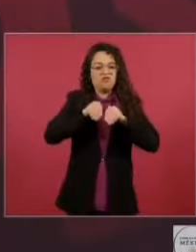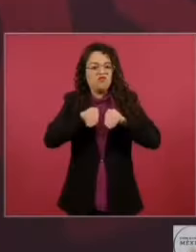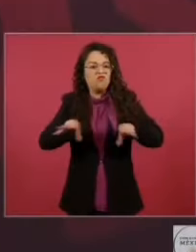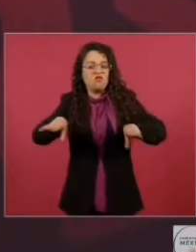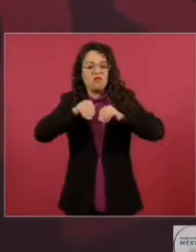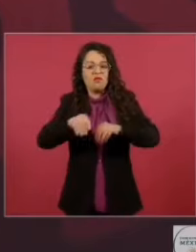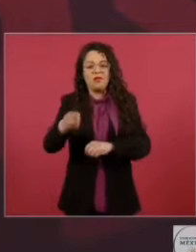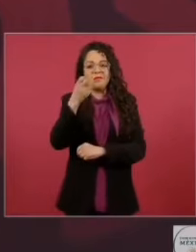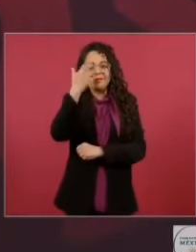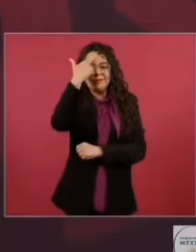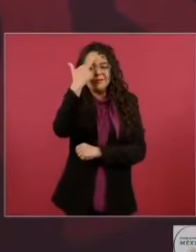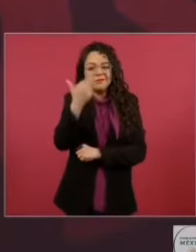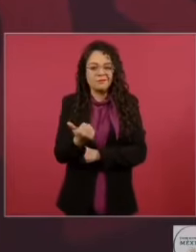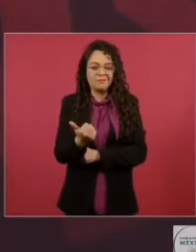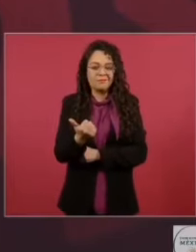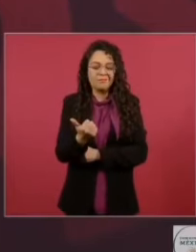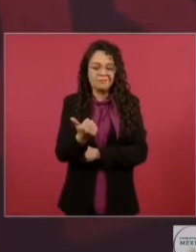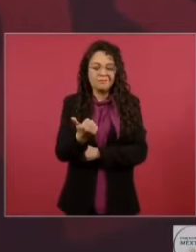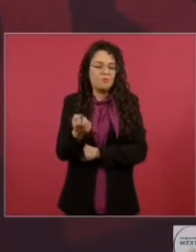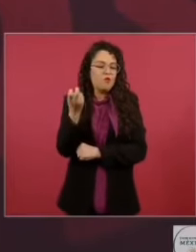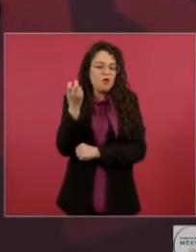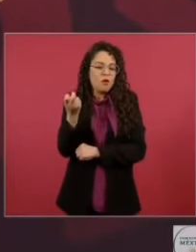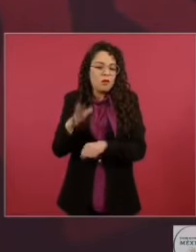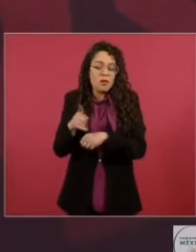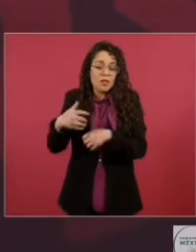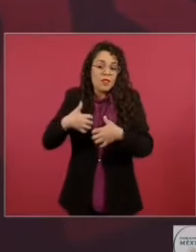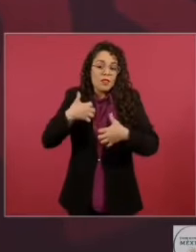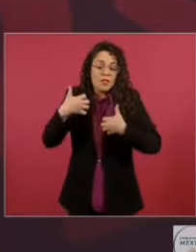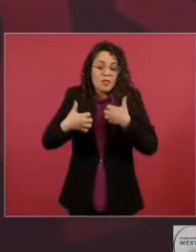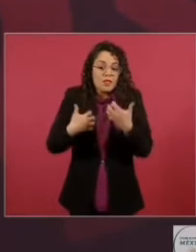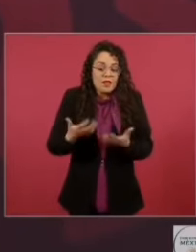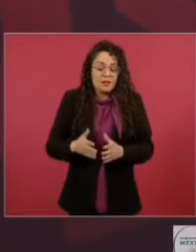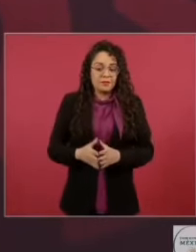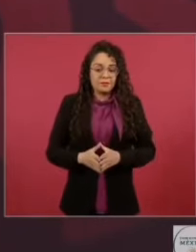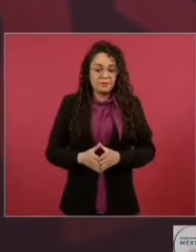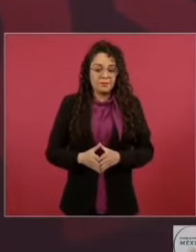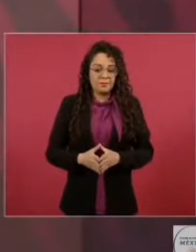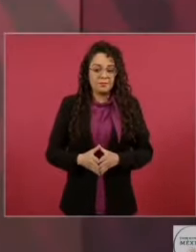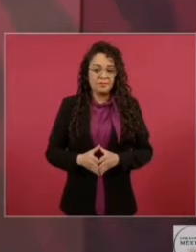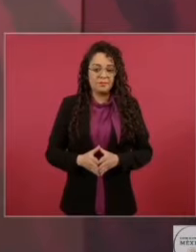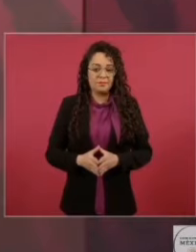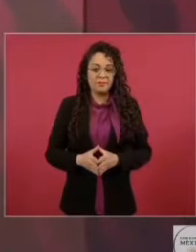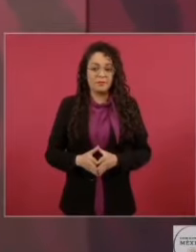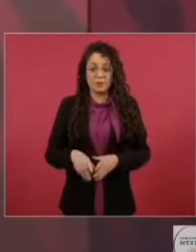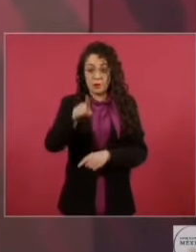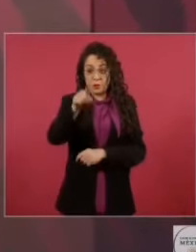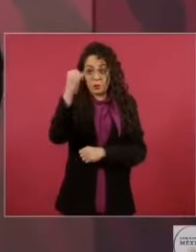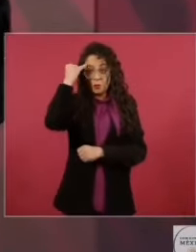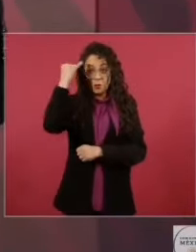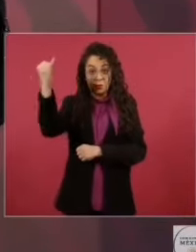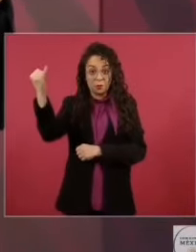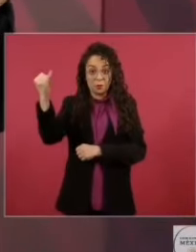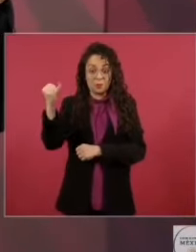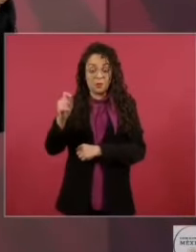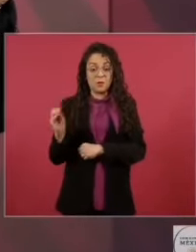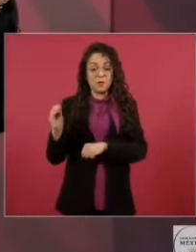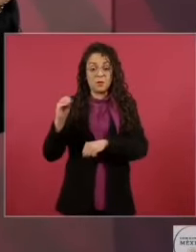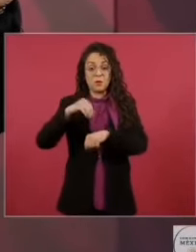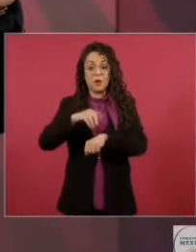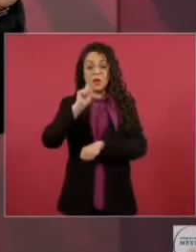esta ola de tweets en contra de él y también en contra de la candidata presidencial de morena dijo que cuando revisaron los